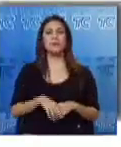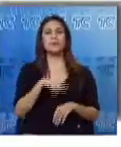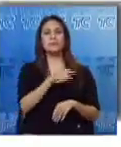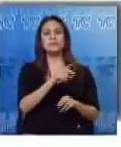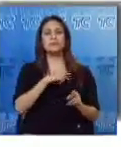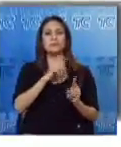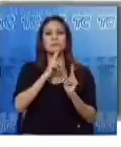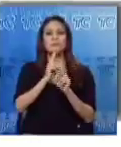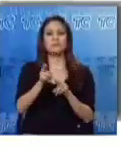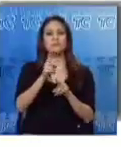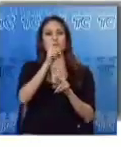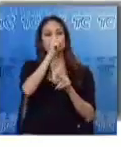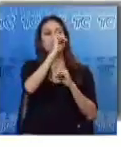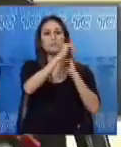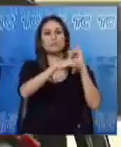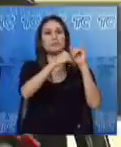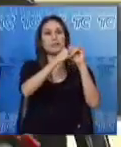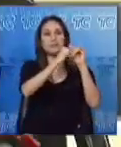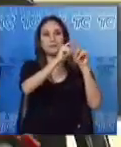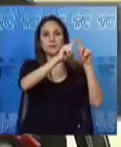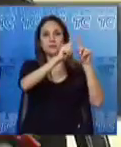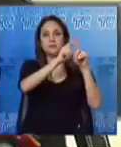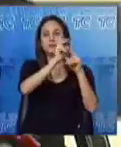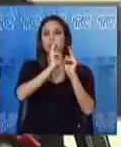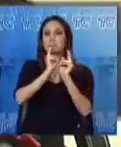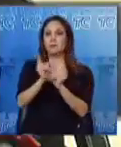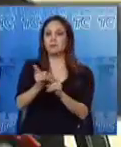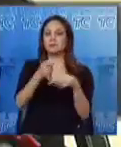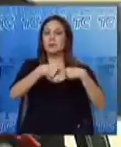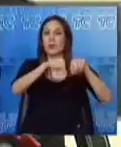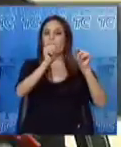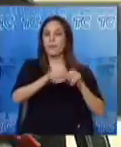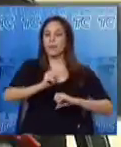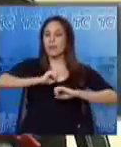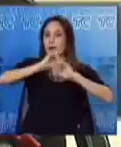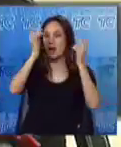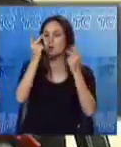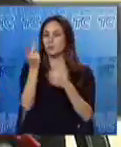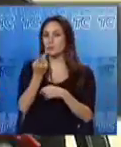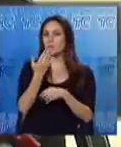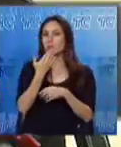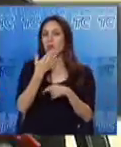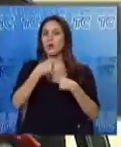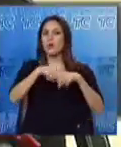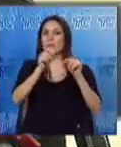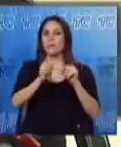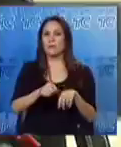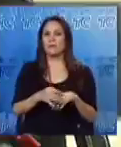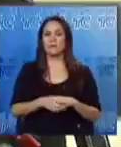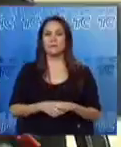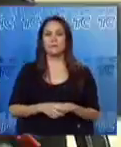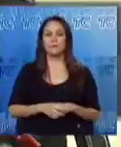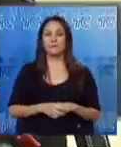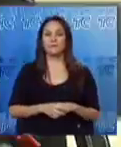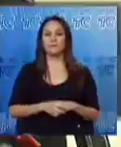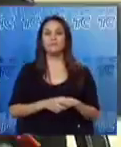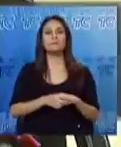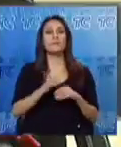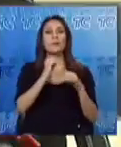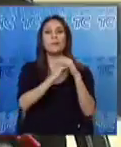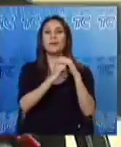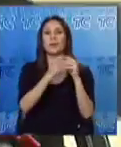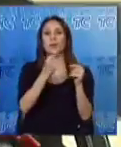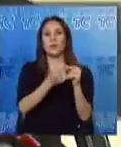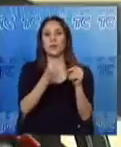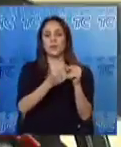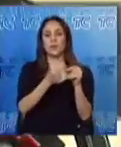respuesta de los organismos internacionales sobre el convenio aclaratorio en relación al Metro de Quito Línea